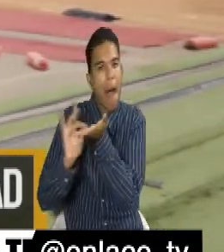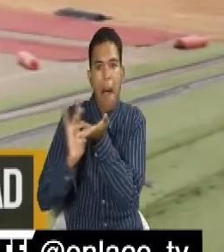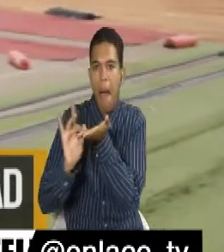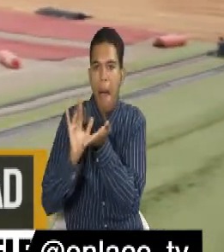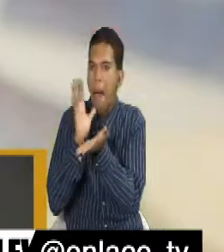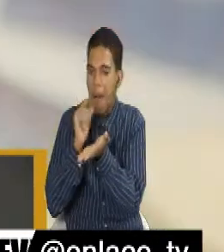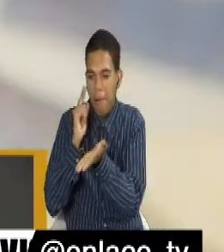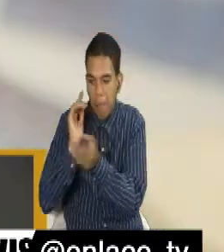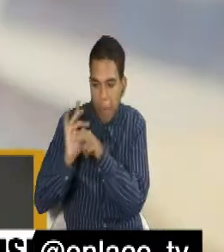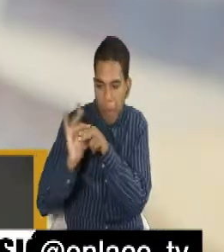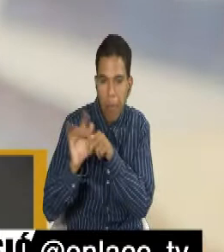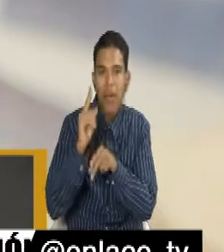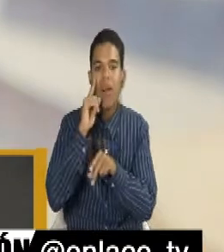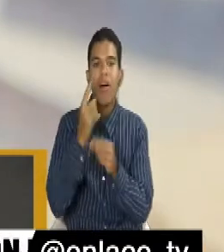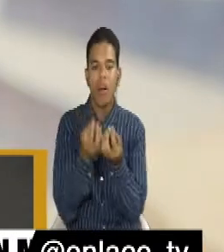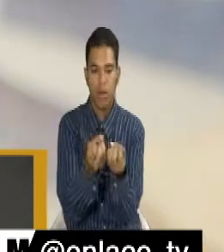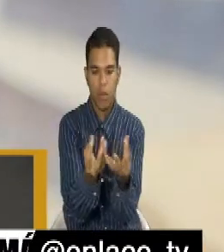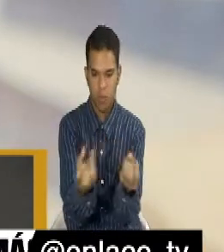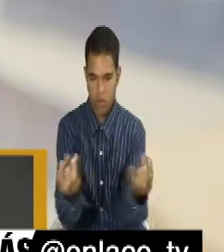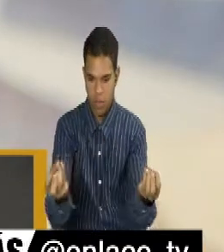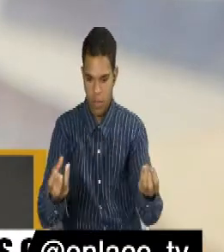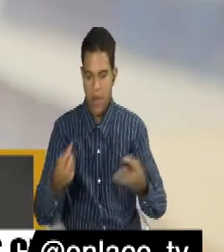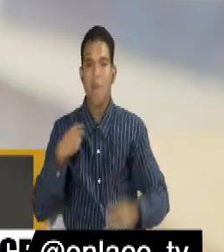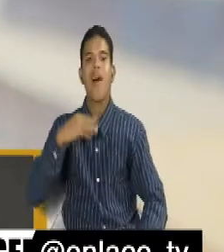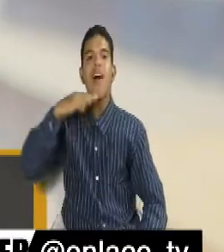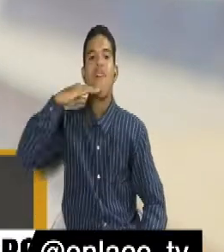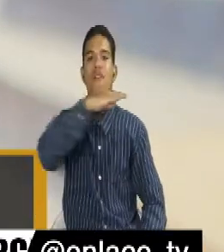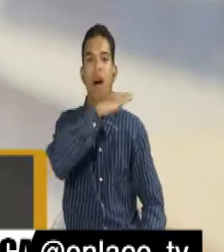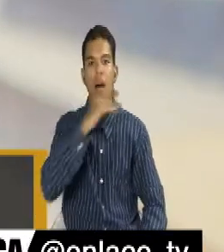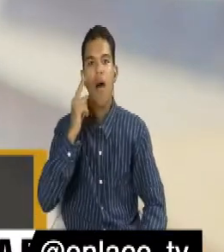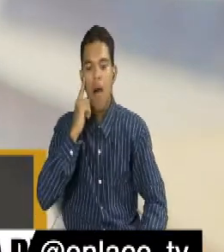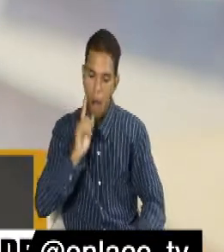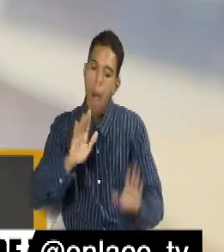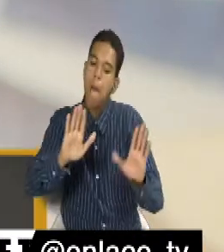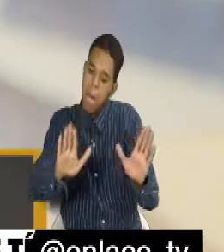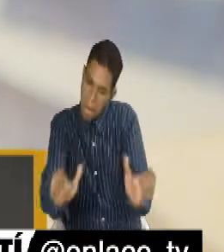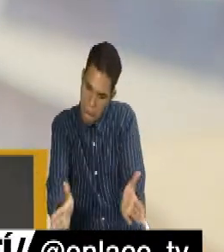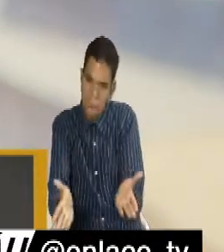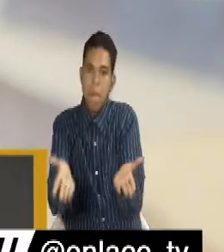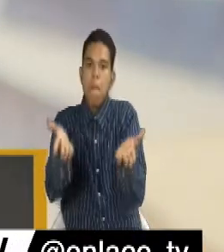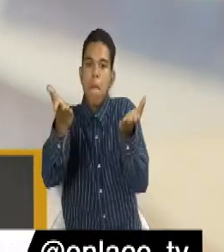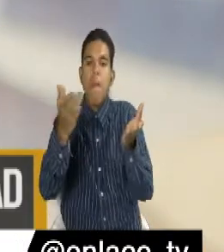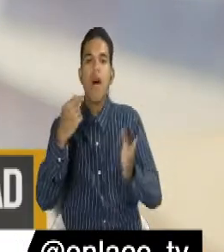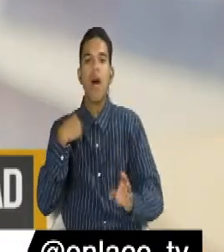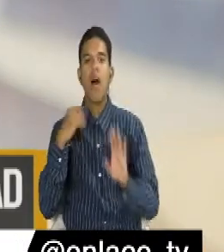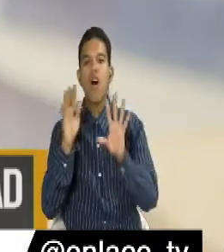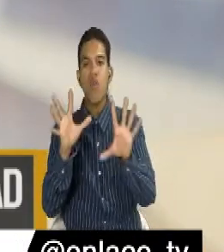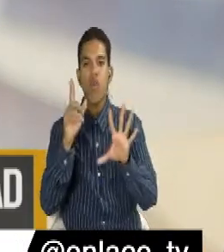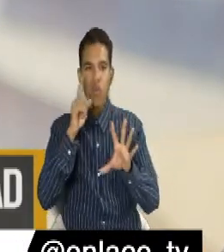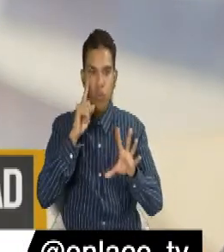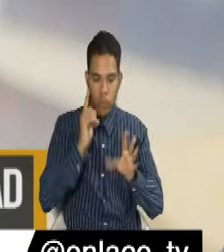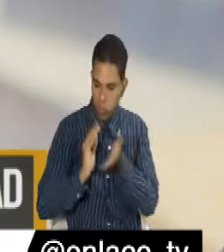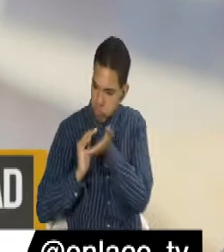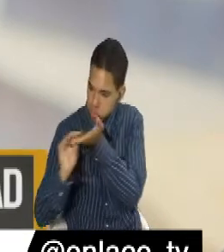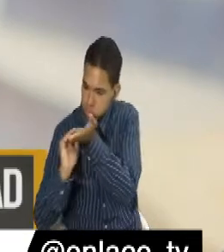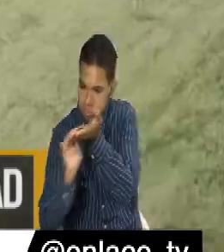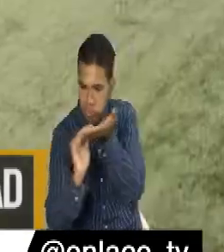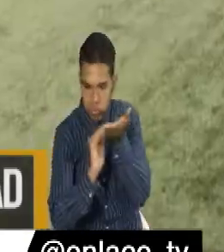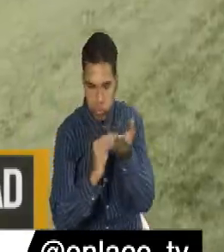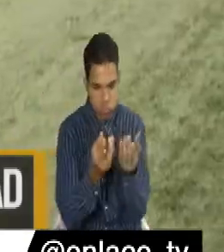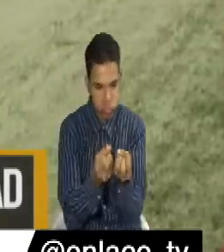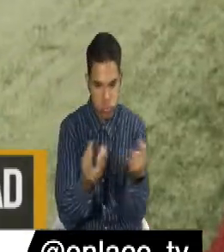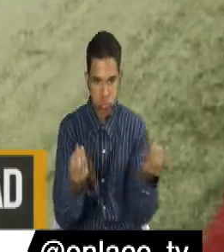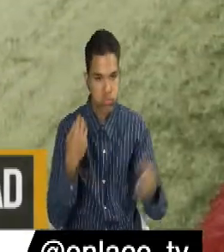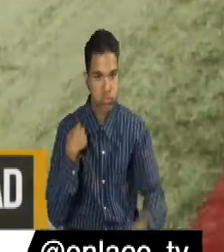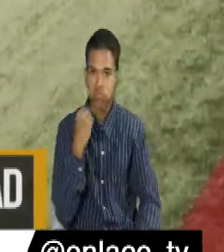grama sintética, se va a mejorar las condiciones del terreno de juego y la parte que no va a ser intervenida con grama sintética, pues se le van a